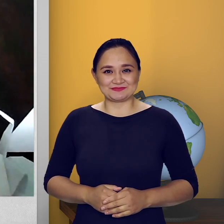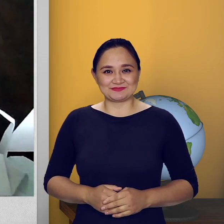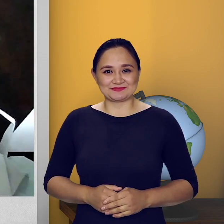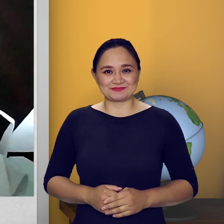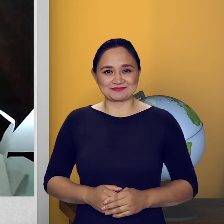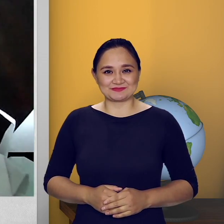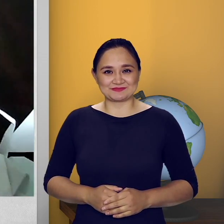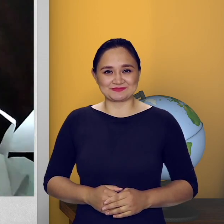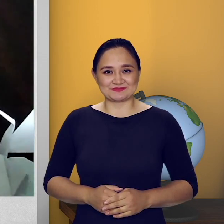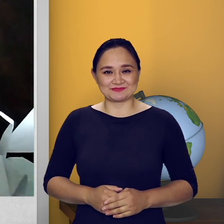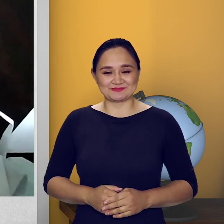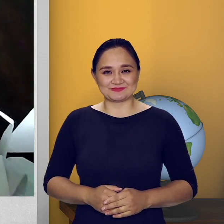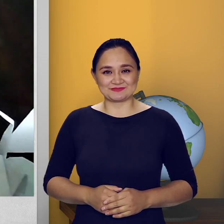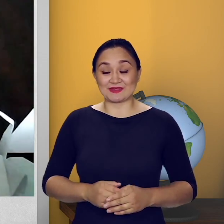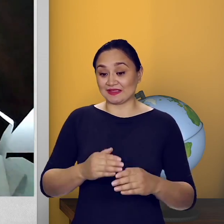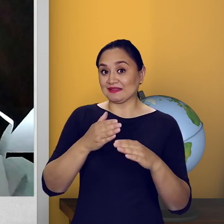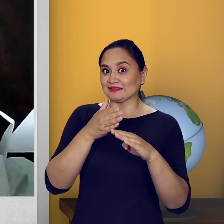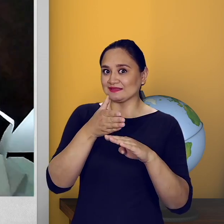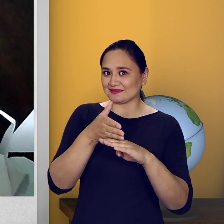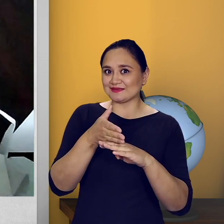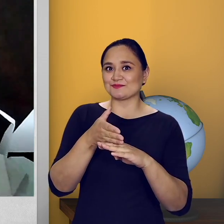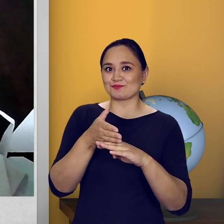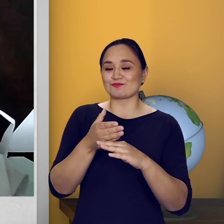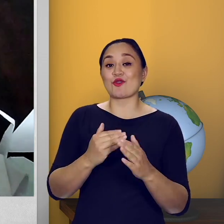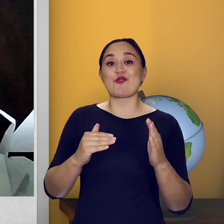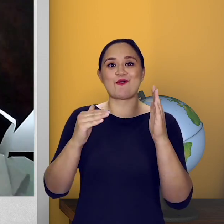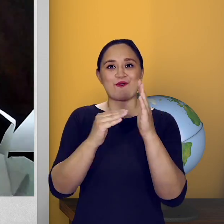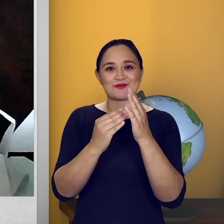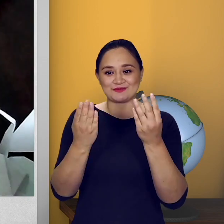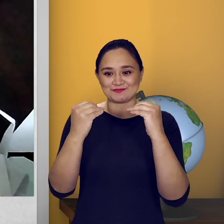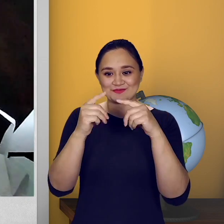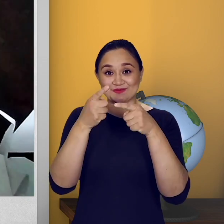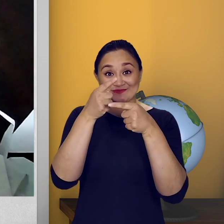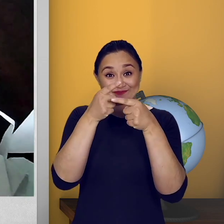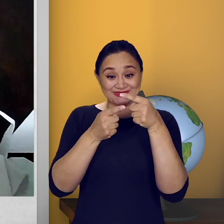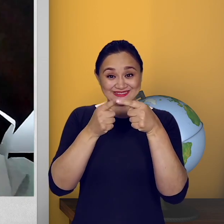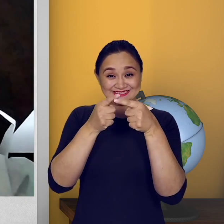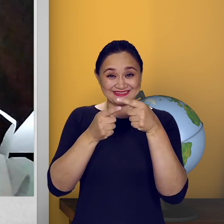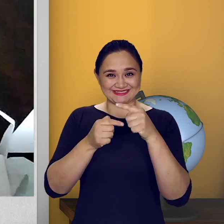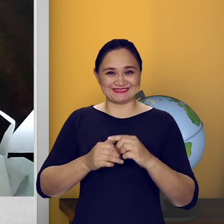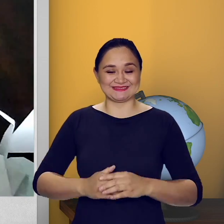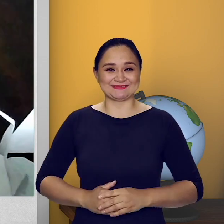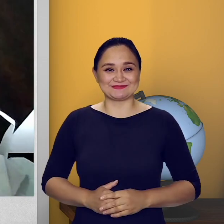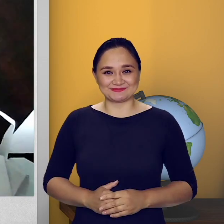Por el otro lado. Y después lo vamos a doblar por la mitad.